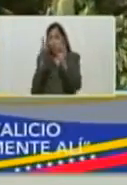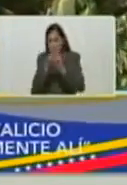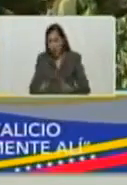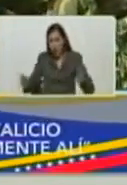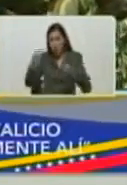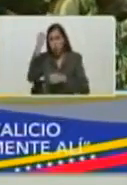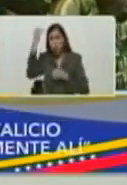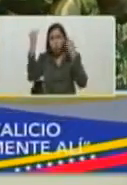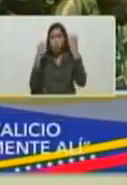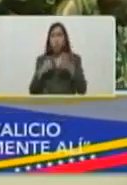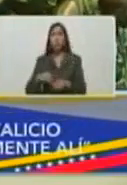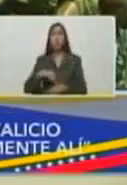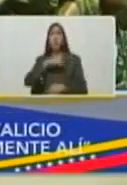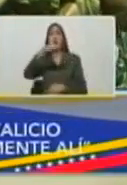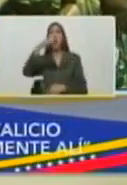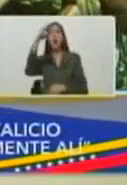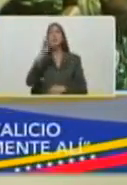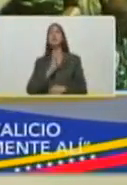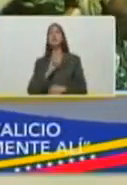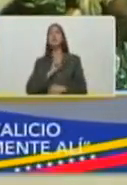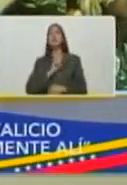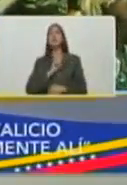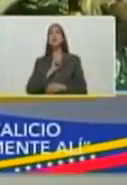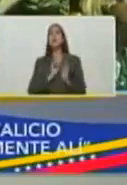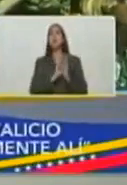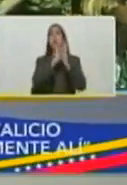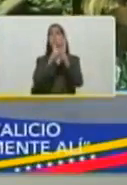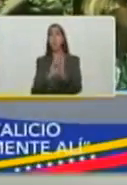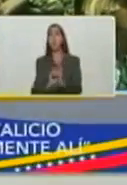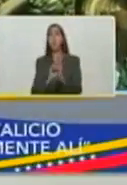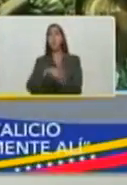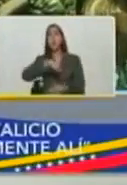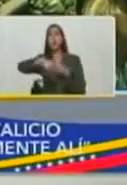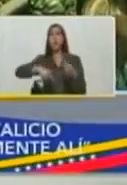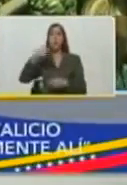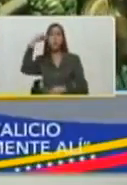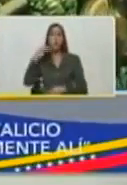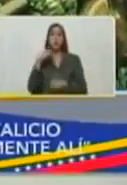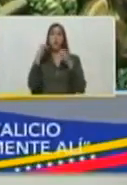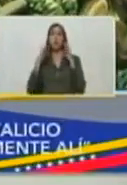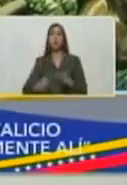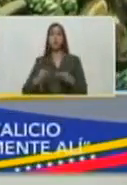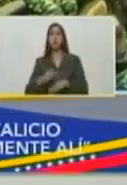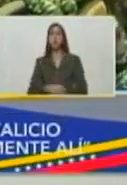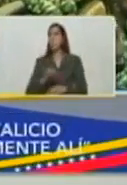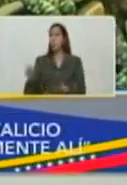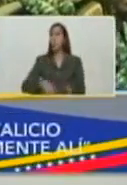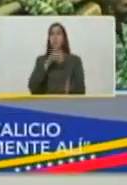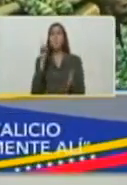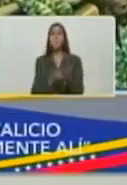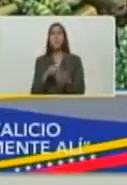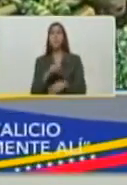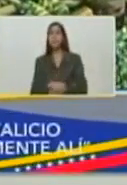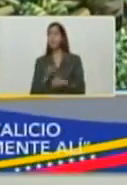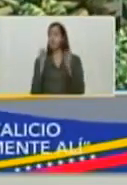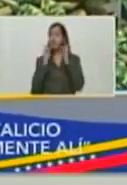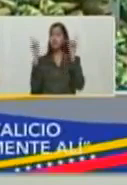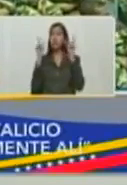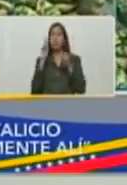la espiritualidad, la identidad, la simbología de la revolución bolivariana. Completica. Es impresionante